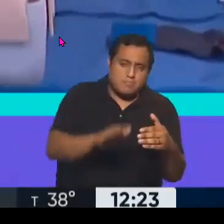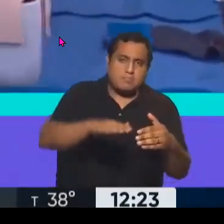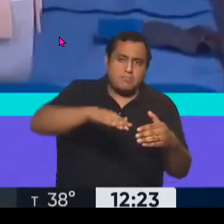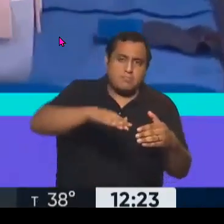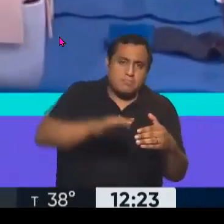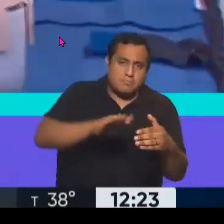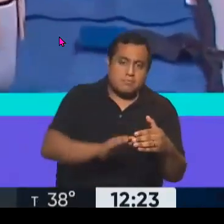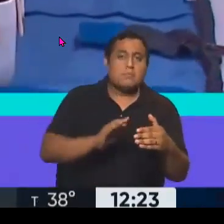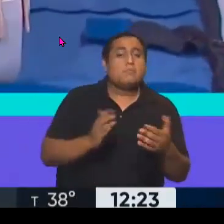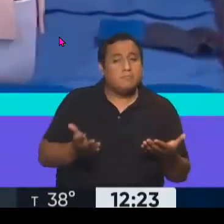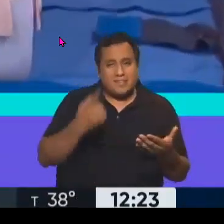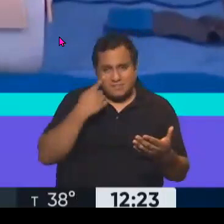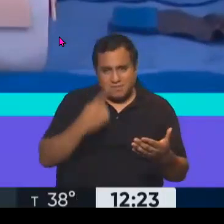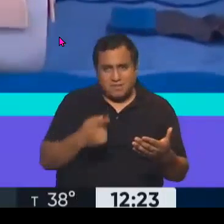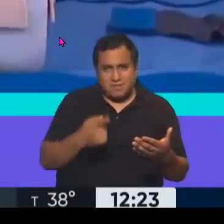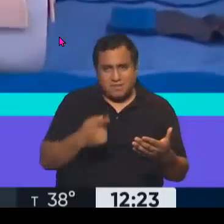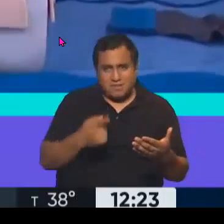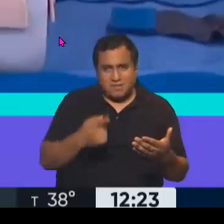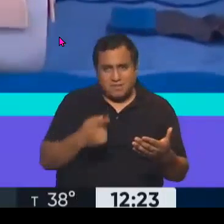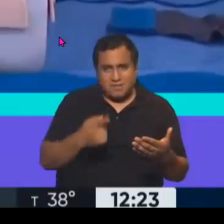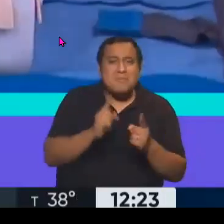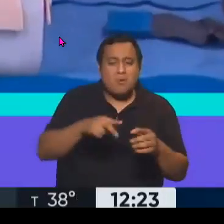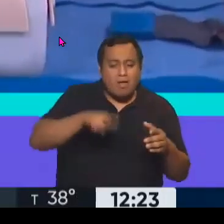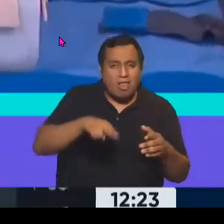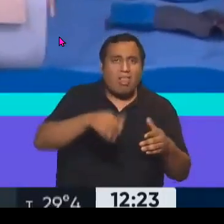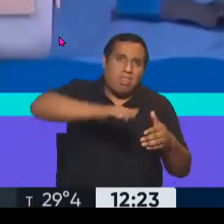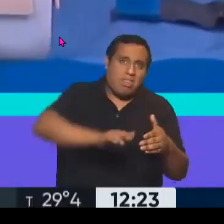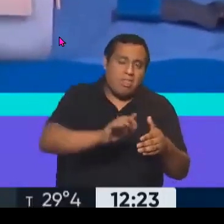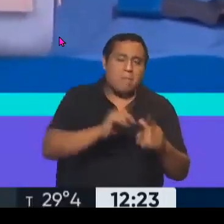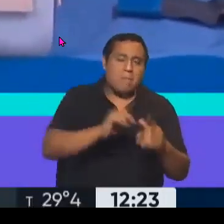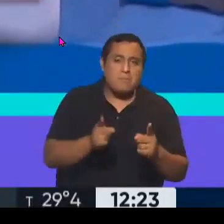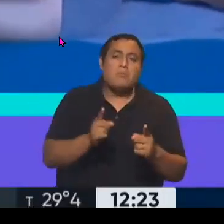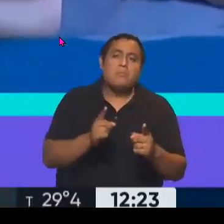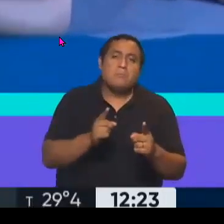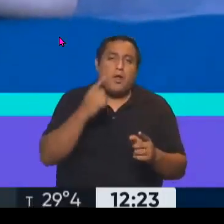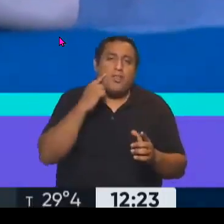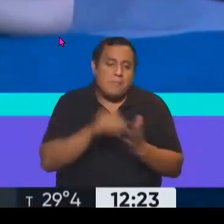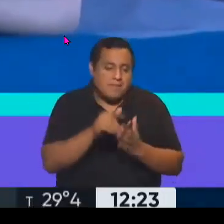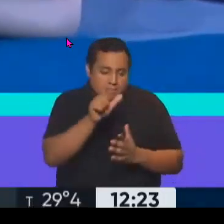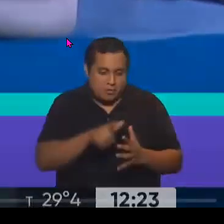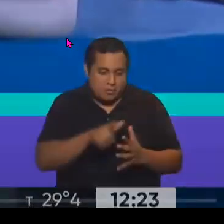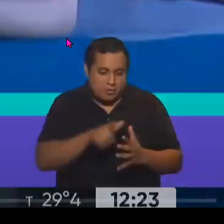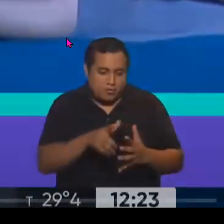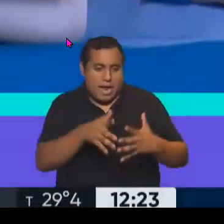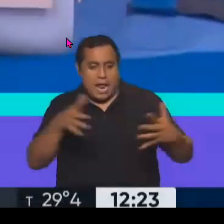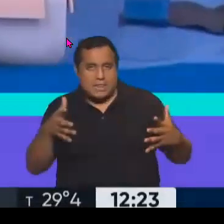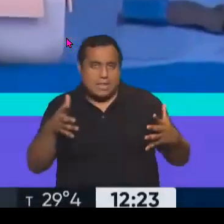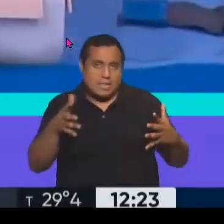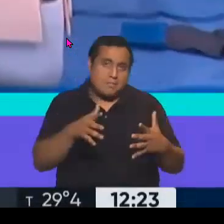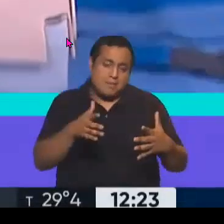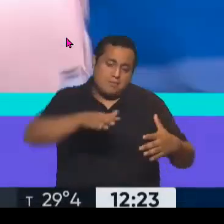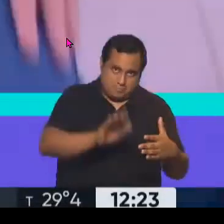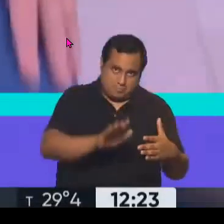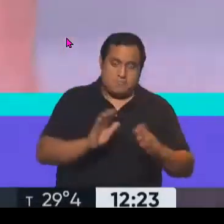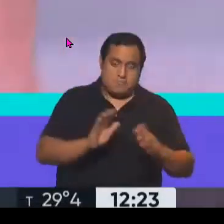mismo ritmo. La técnica, fíjense en que no cambia, lo que sí se adapta al contexto de la persona, la contextura de la